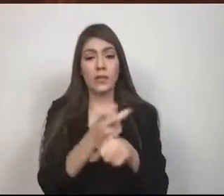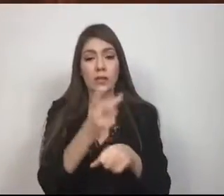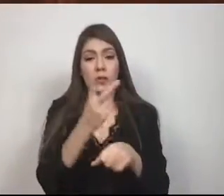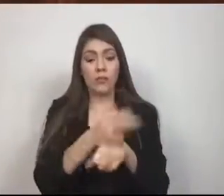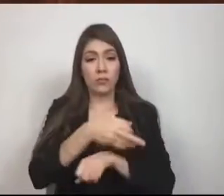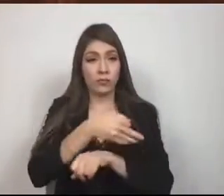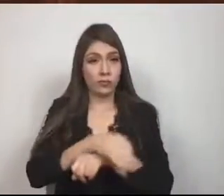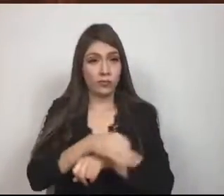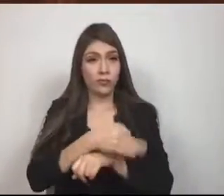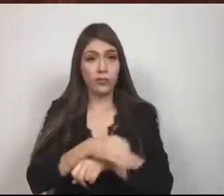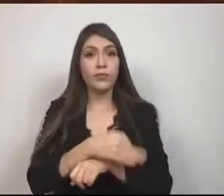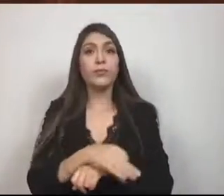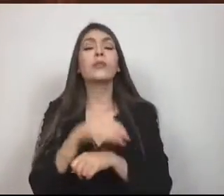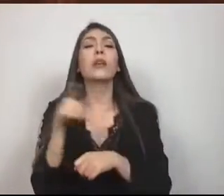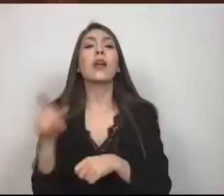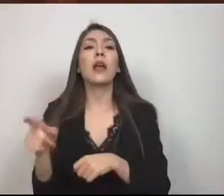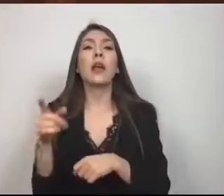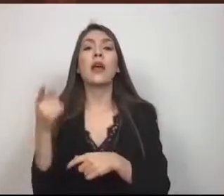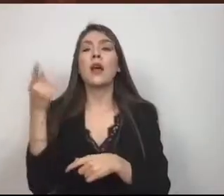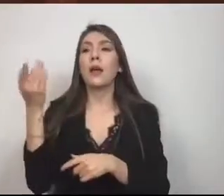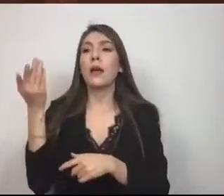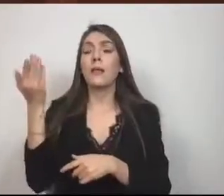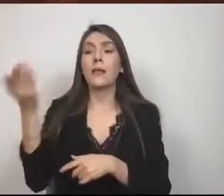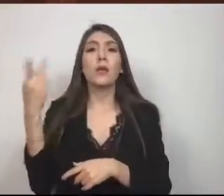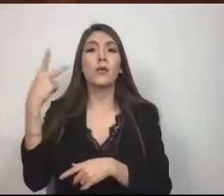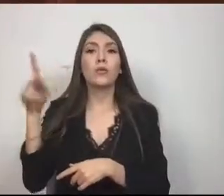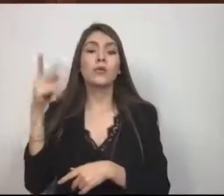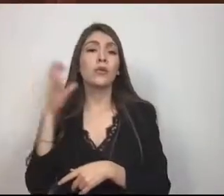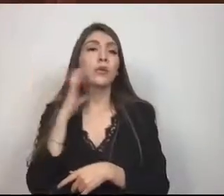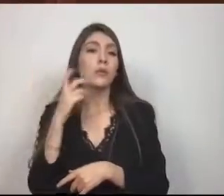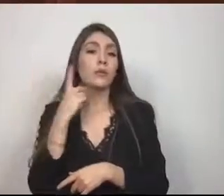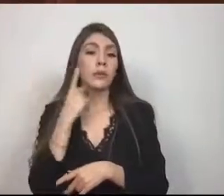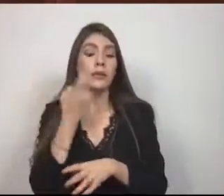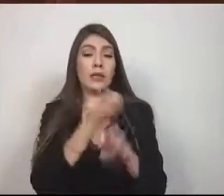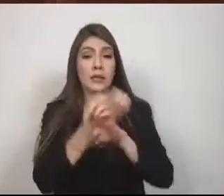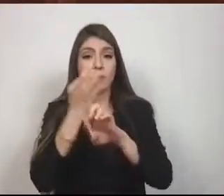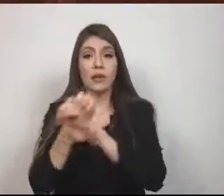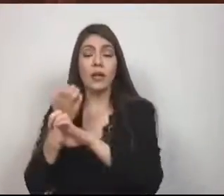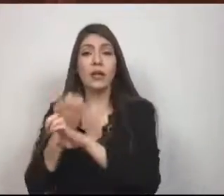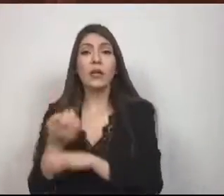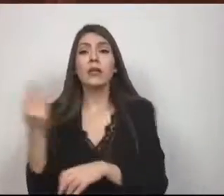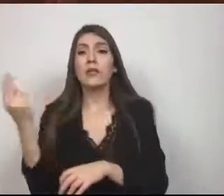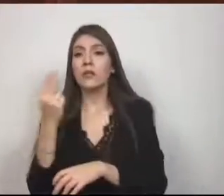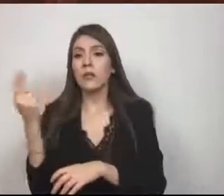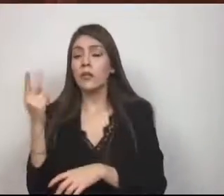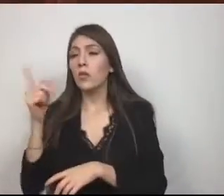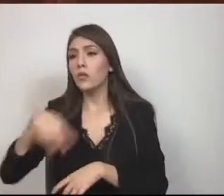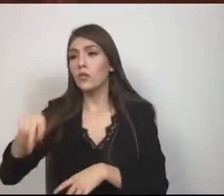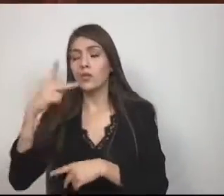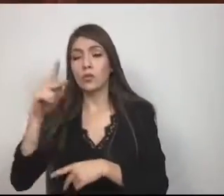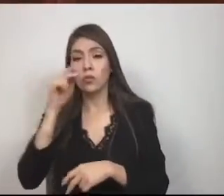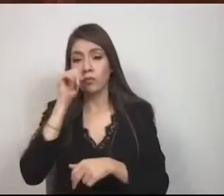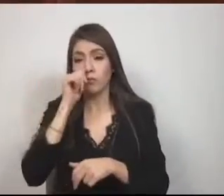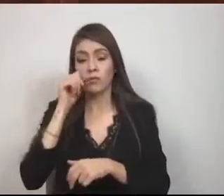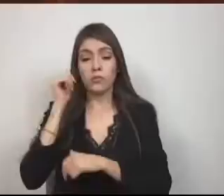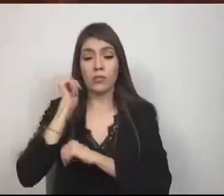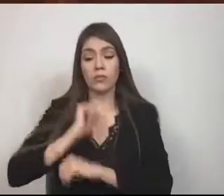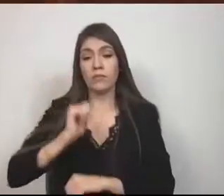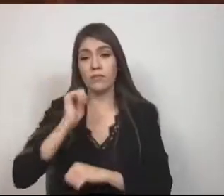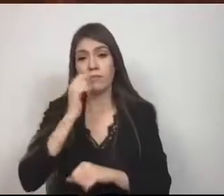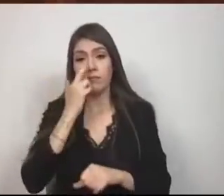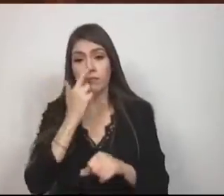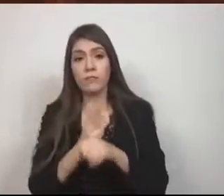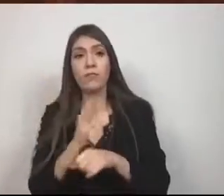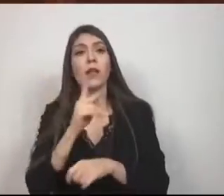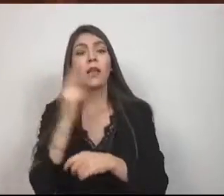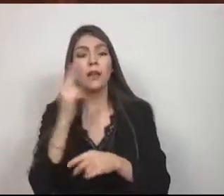obligatoriedad para los congresos de las entidades federativas para que en el ámbito de sus competencias realicen las adecuaciones